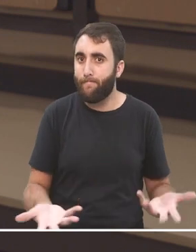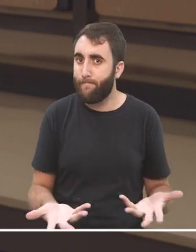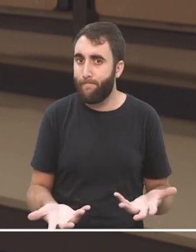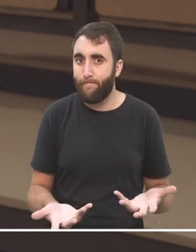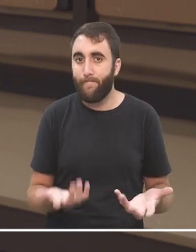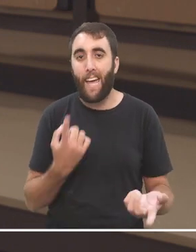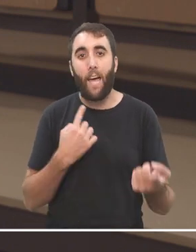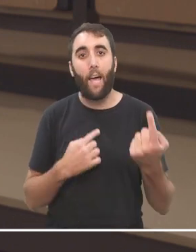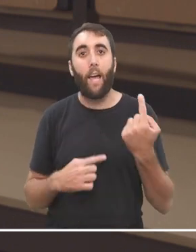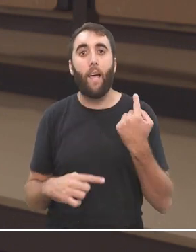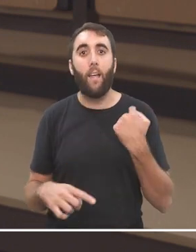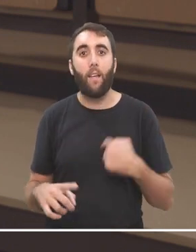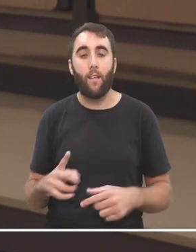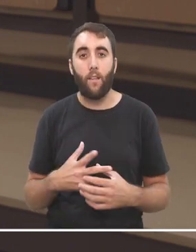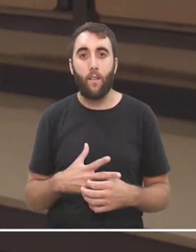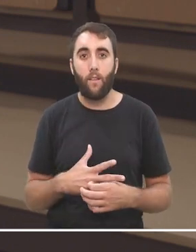Entonces,